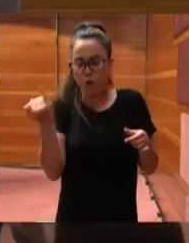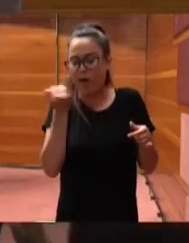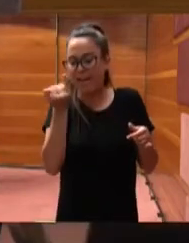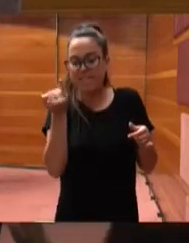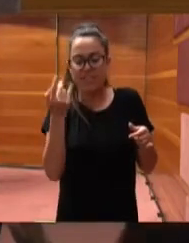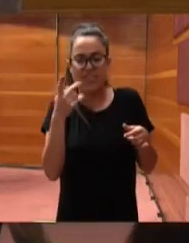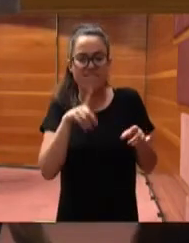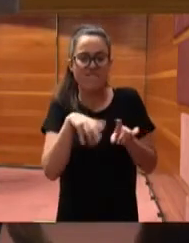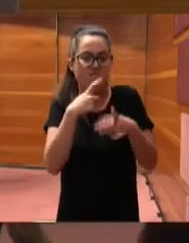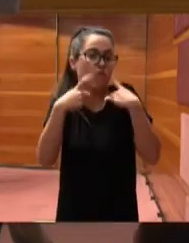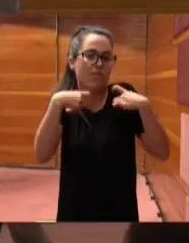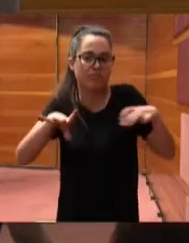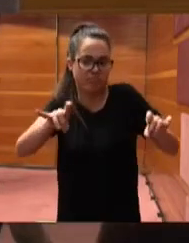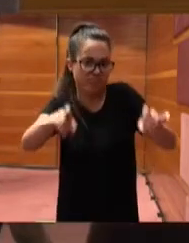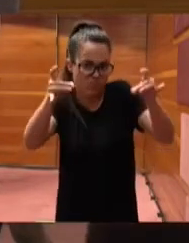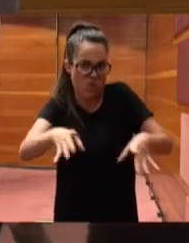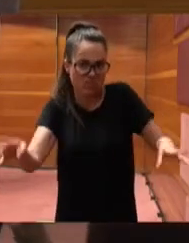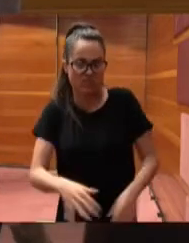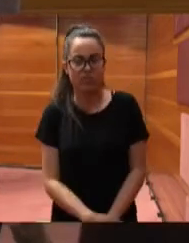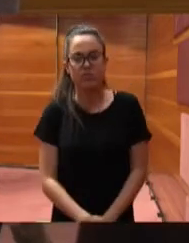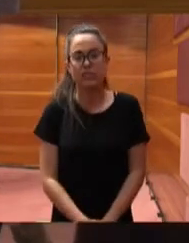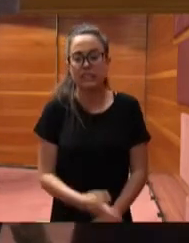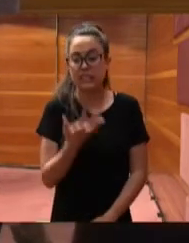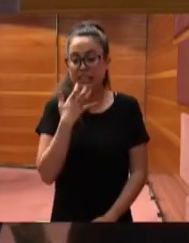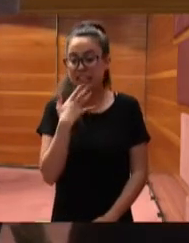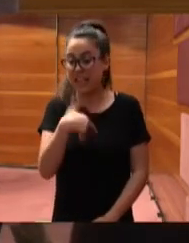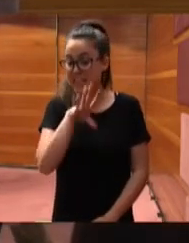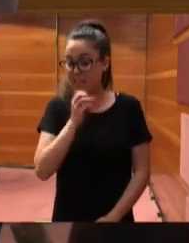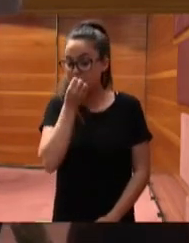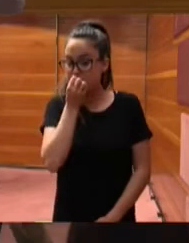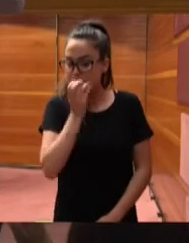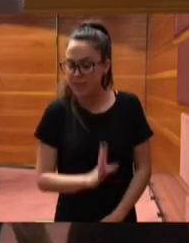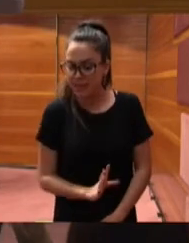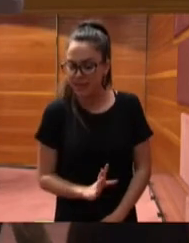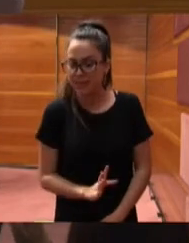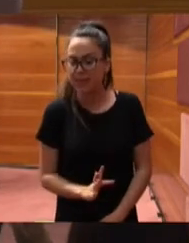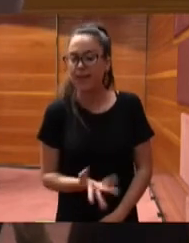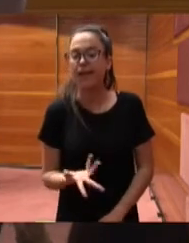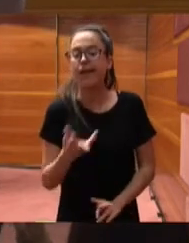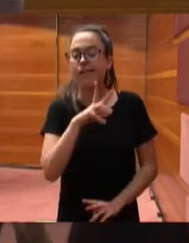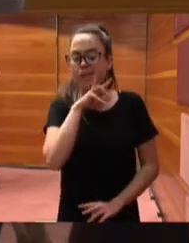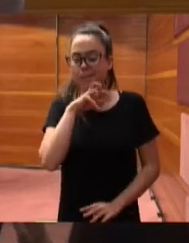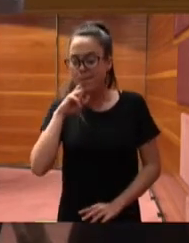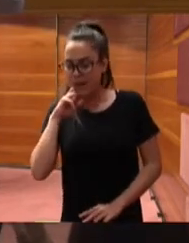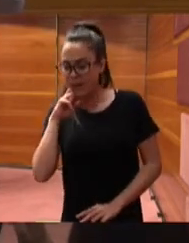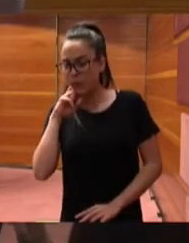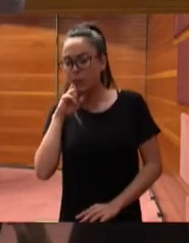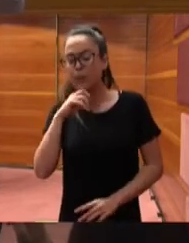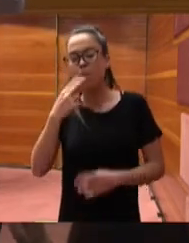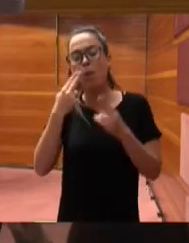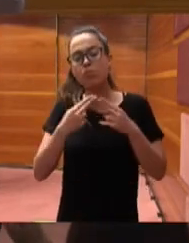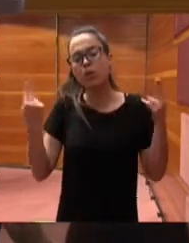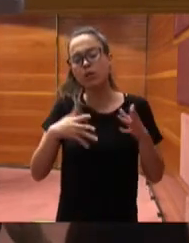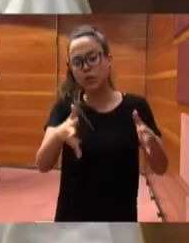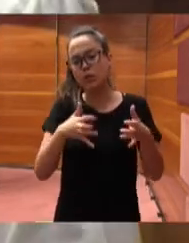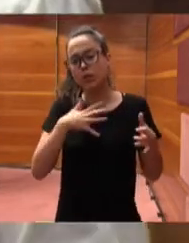de tecnología, de información, que si entiende bien puede sacar valor, valor público en este caso, un valor común que decía un compañero, a